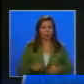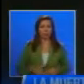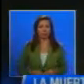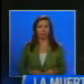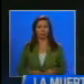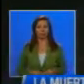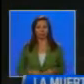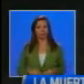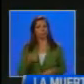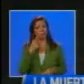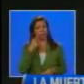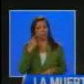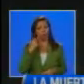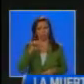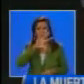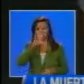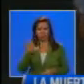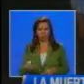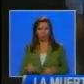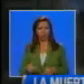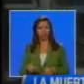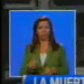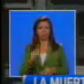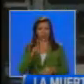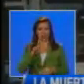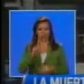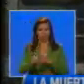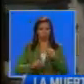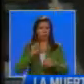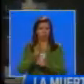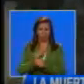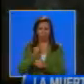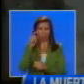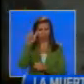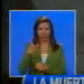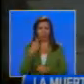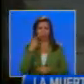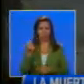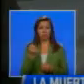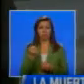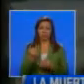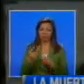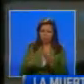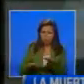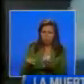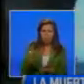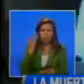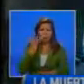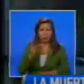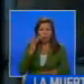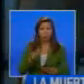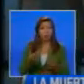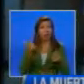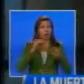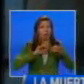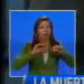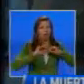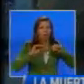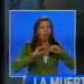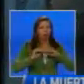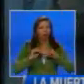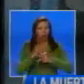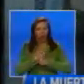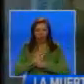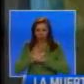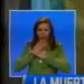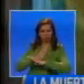La extraña muerte del ciudadano senegalés de 32 años activó las alertas y los protocolos de seguridad del ébola. Se rumoraba que se trataba del